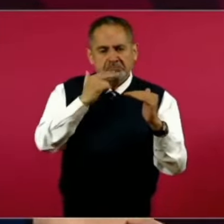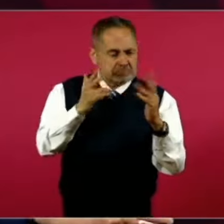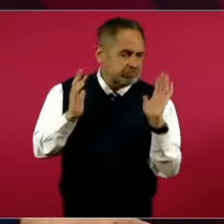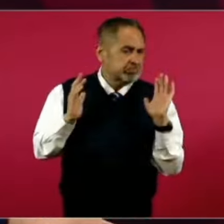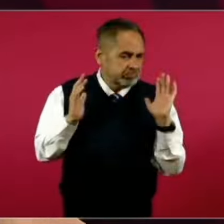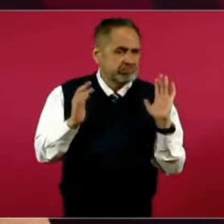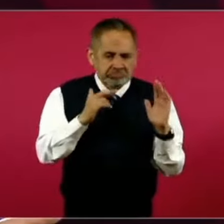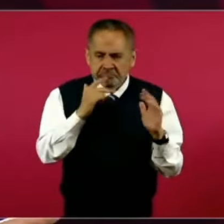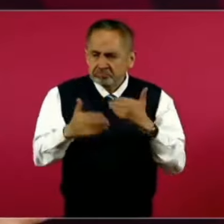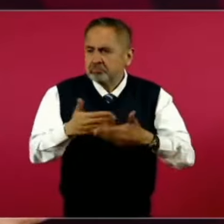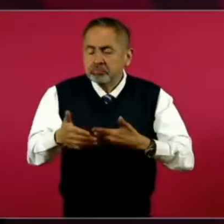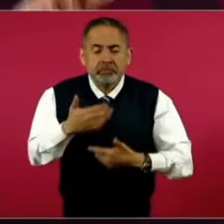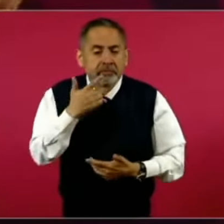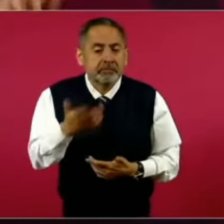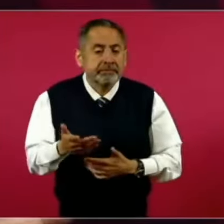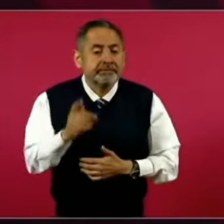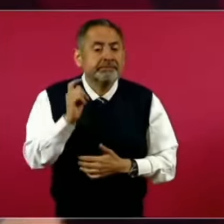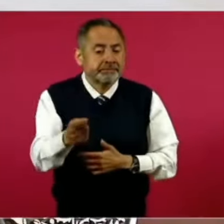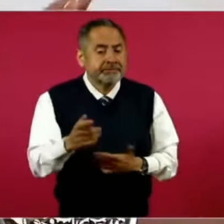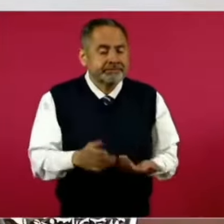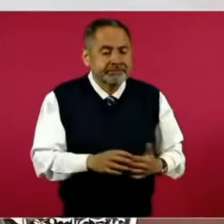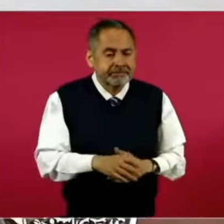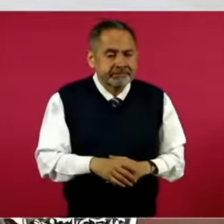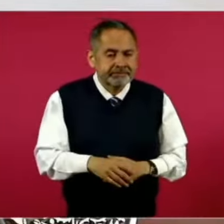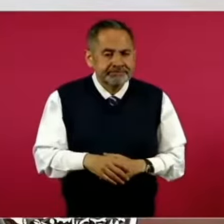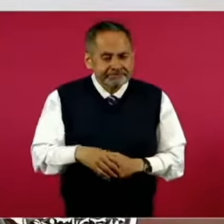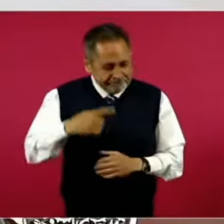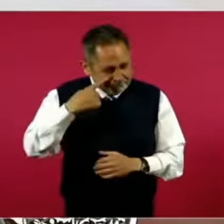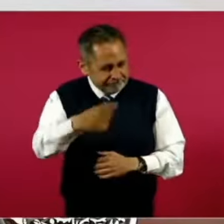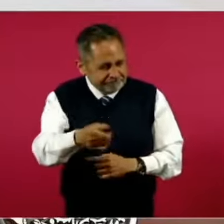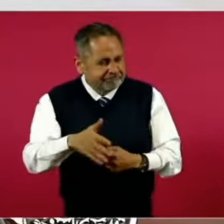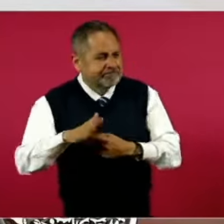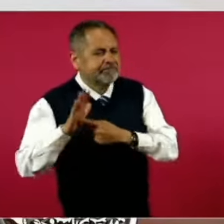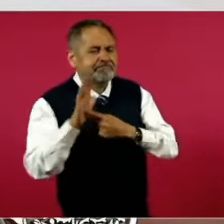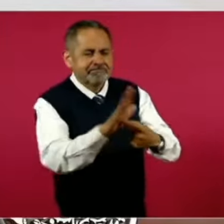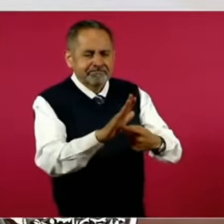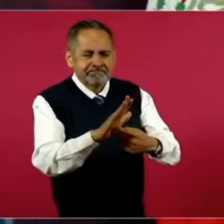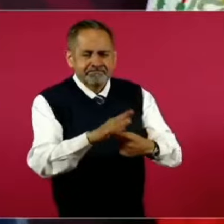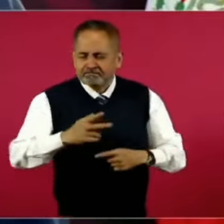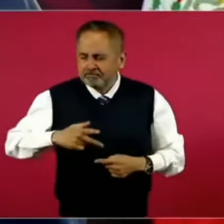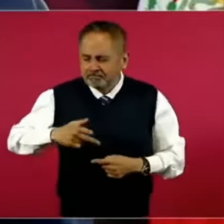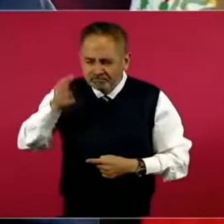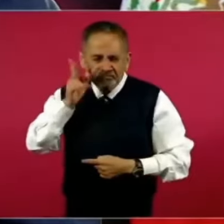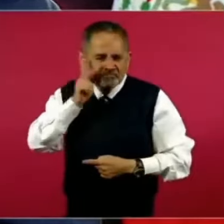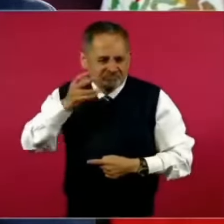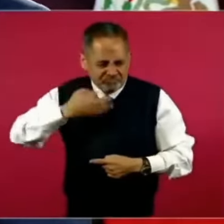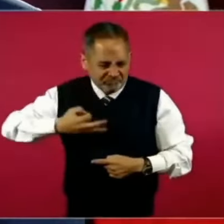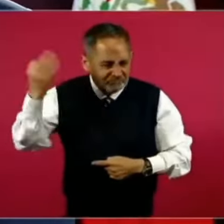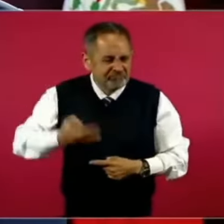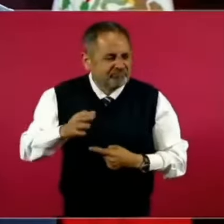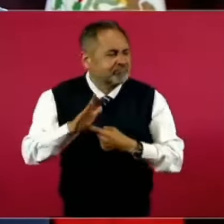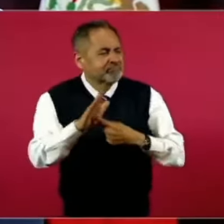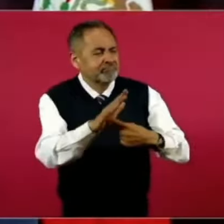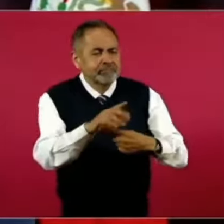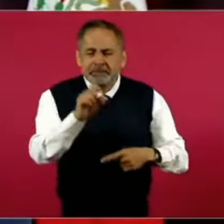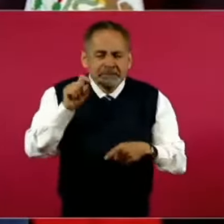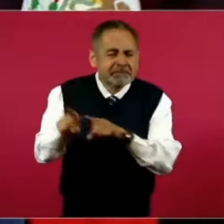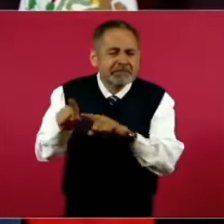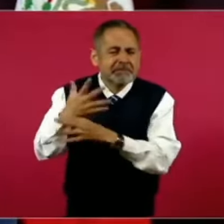y se pudo probar lo que decía el presidente Juárez,